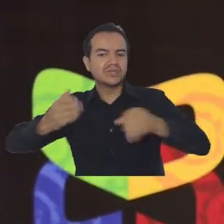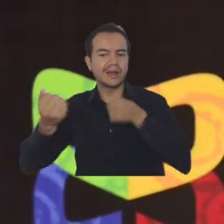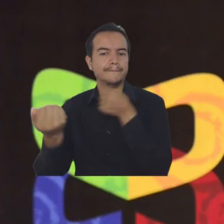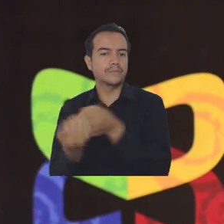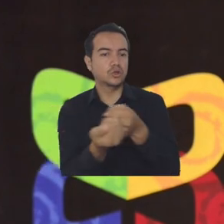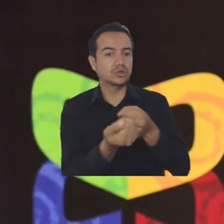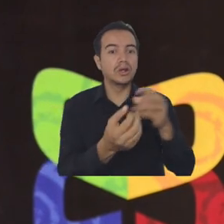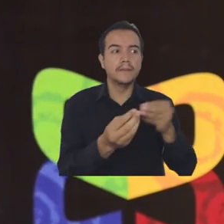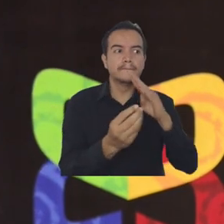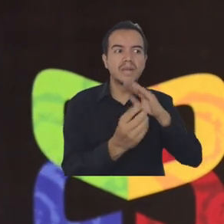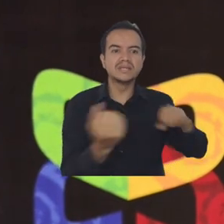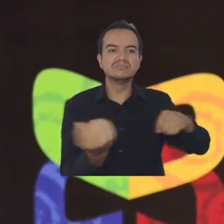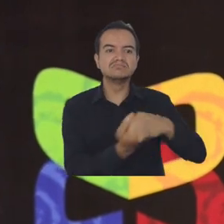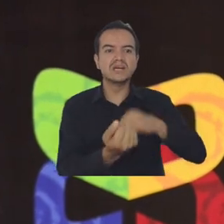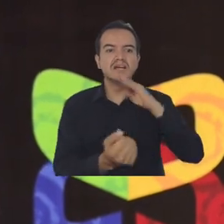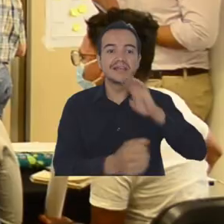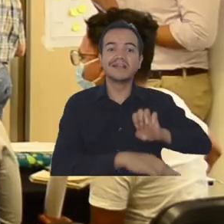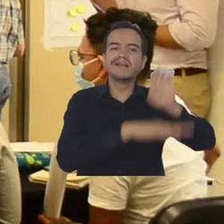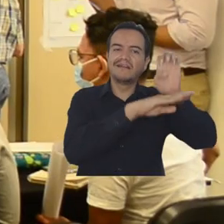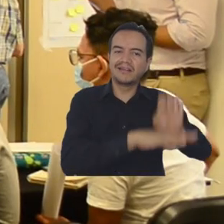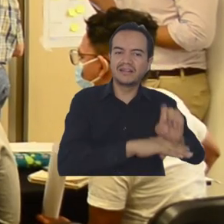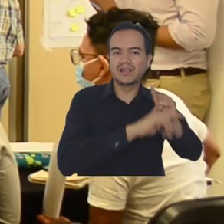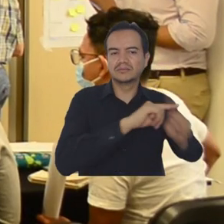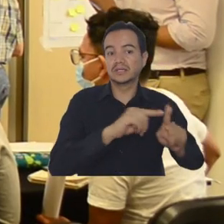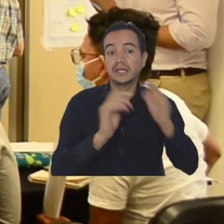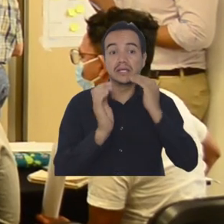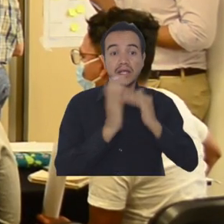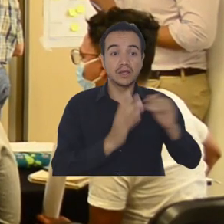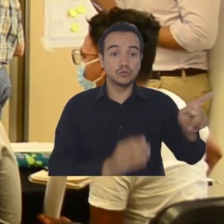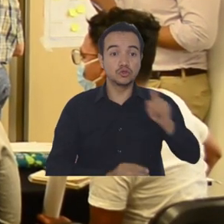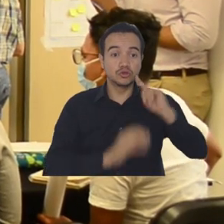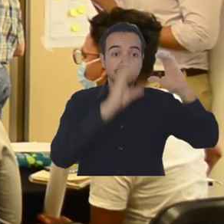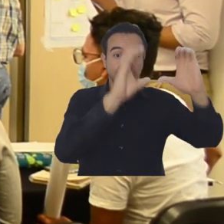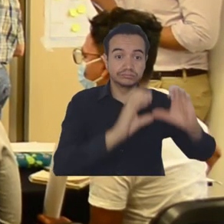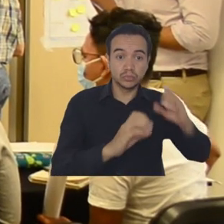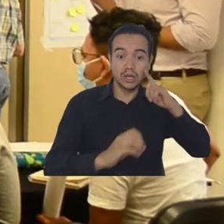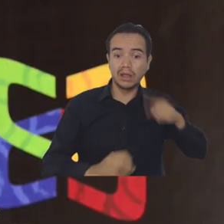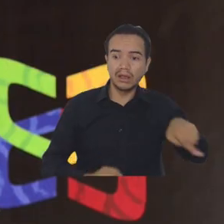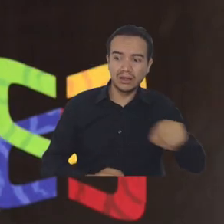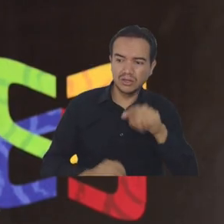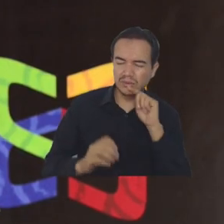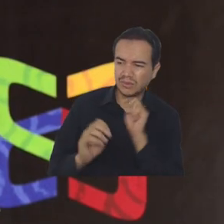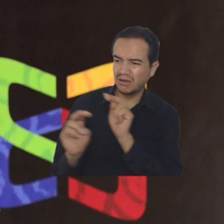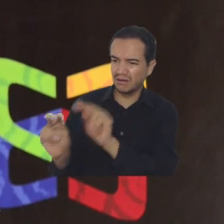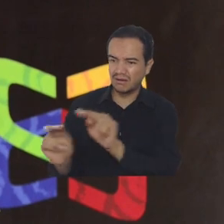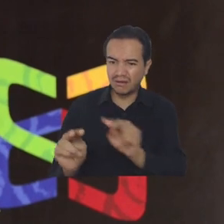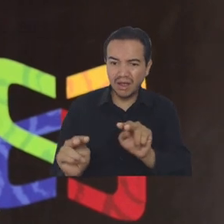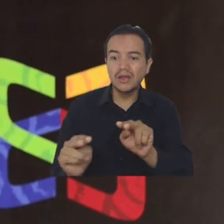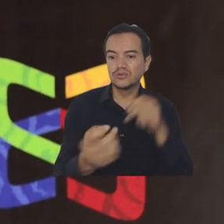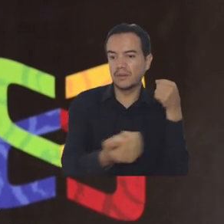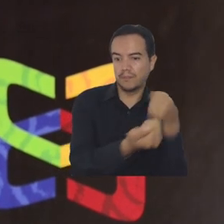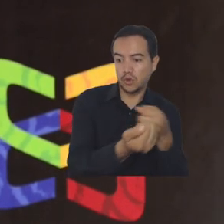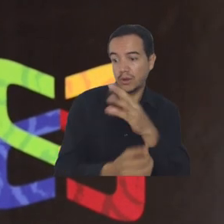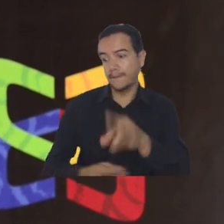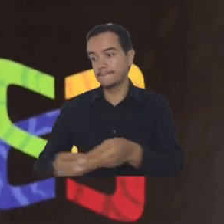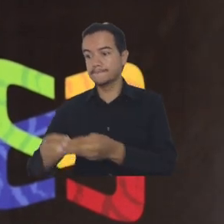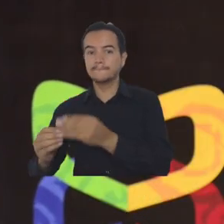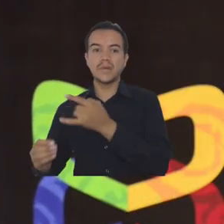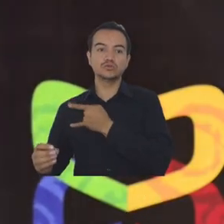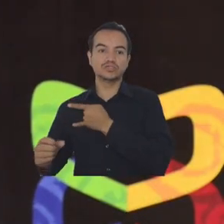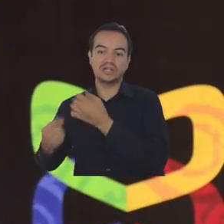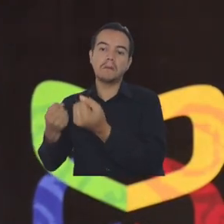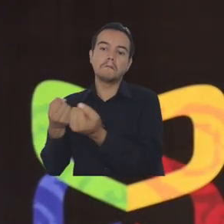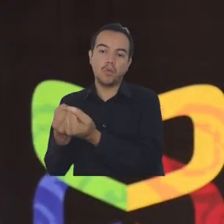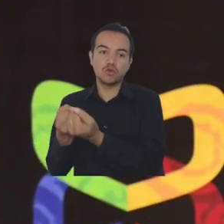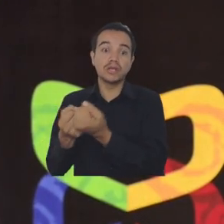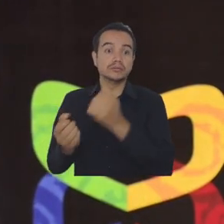diferentes entidades como la Cámara de Comercio para llegar muy a fondo a ese empresariado que desde la parte sí de la academia lo necesitamos.